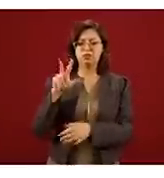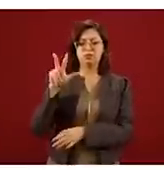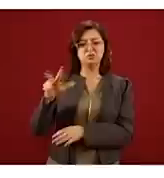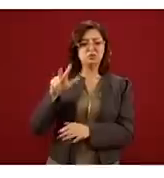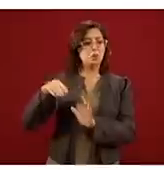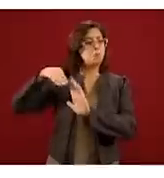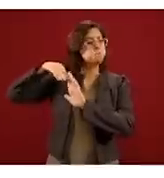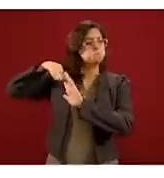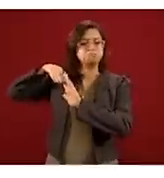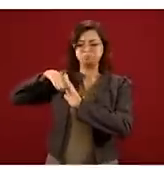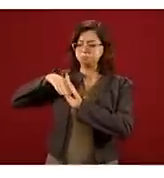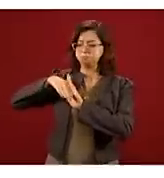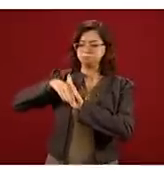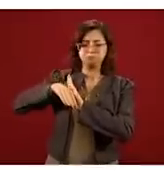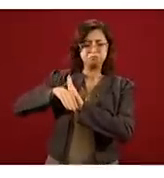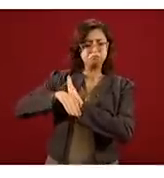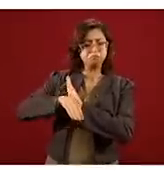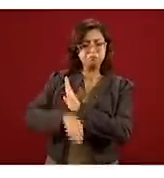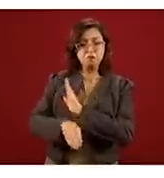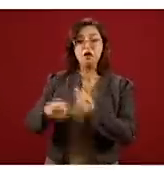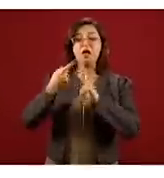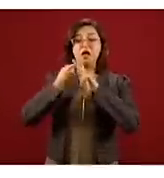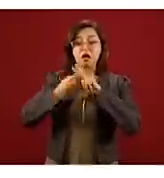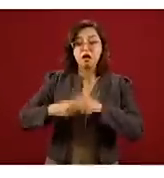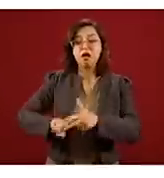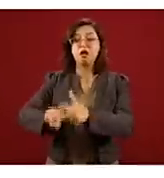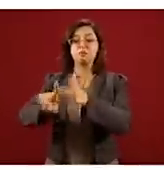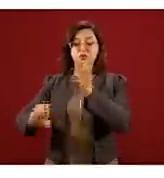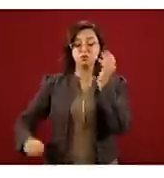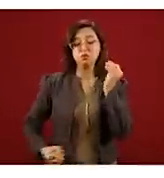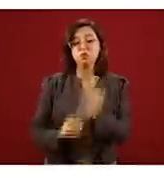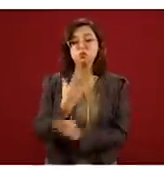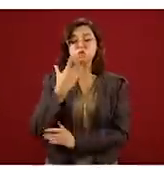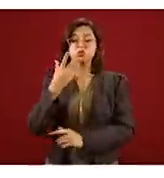2018 y hasta el inicio de esta administración.